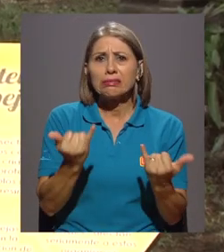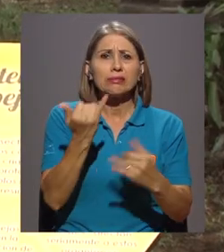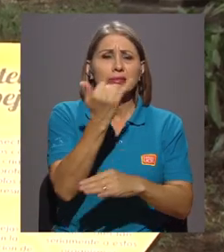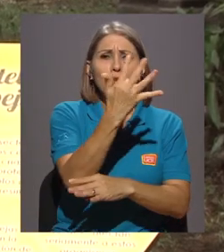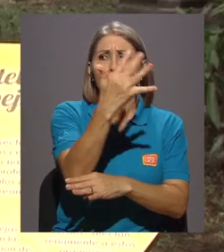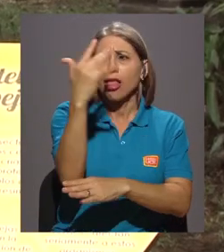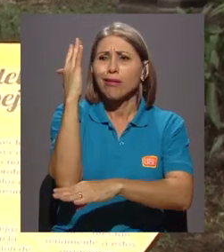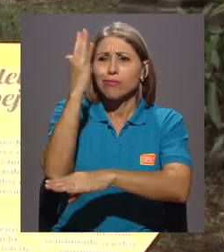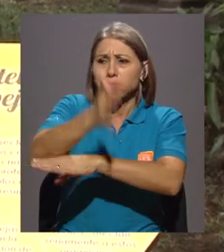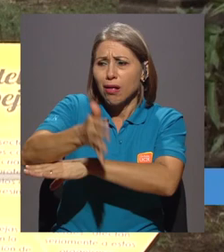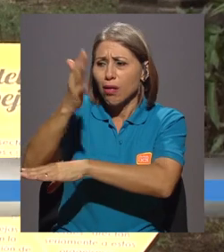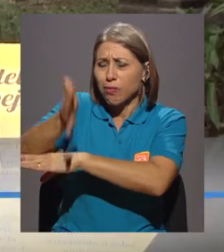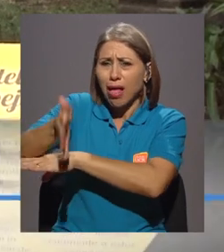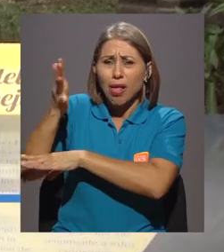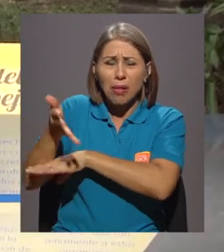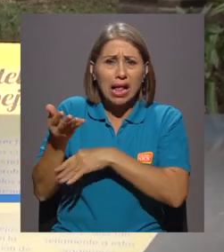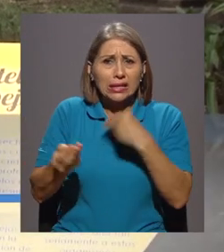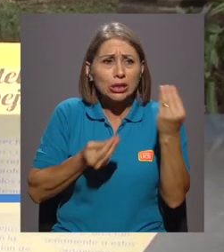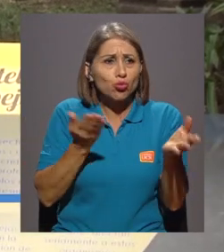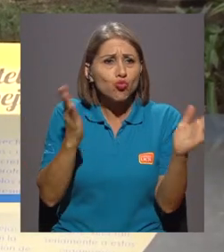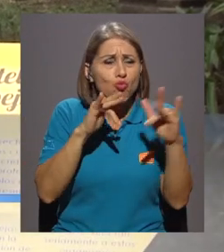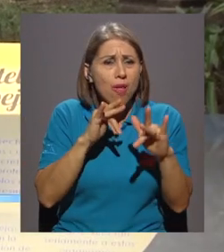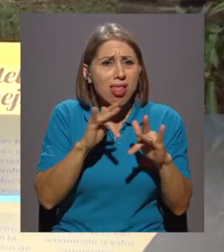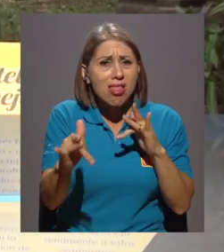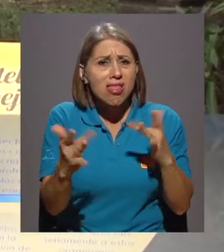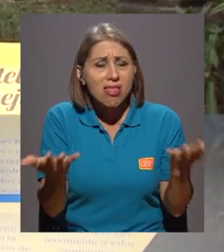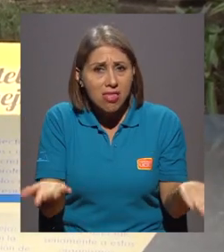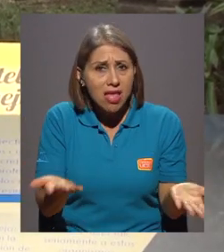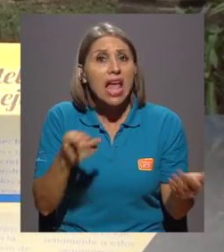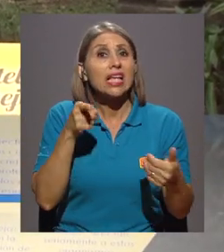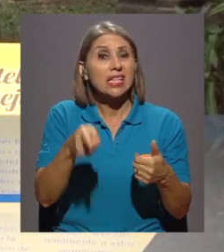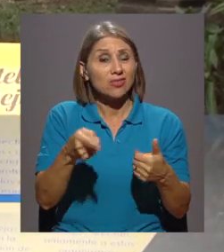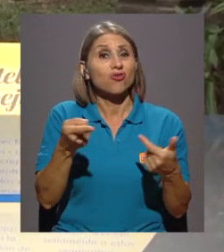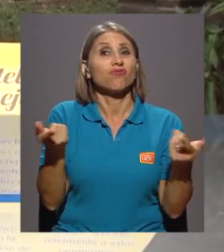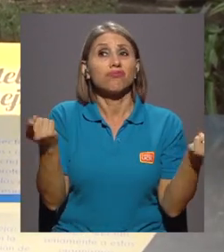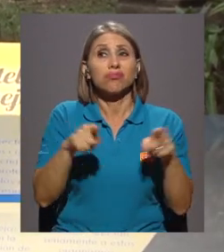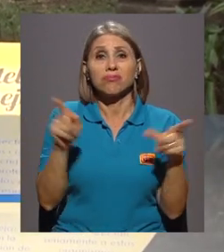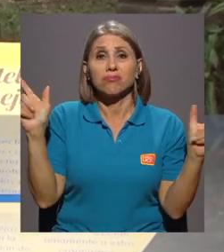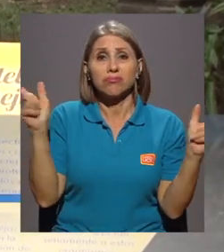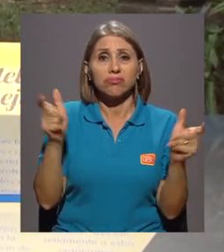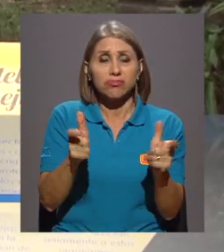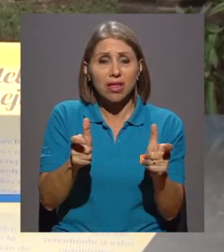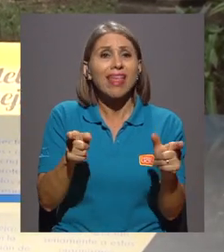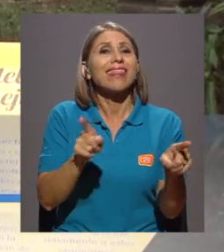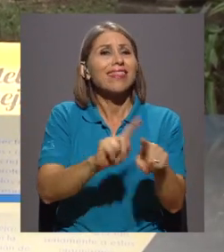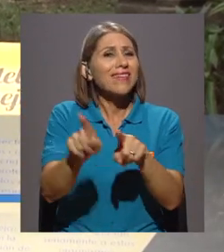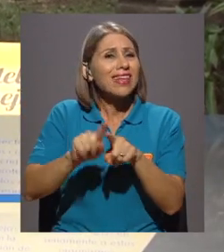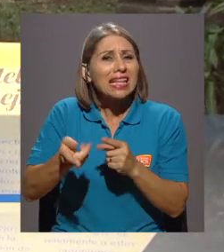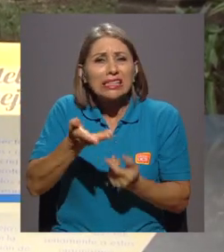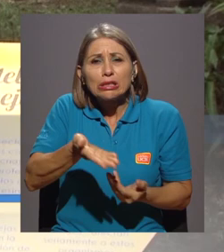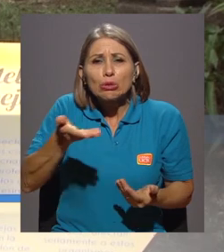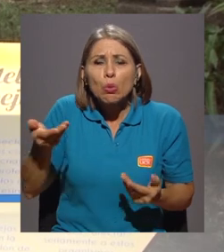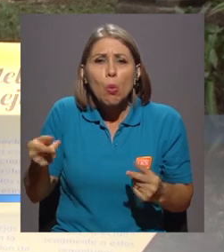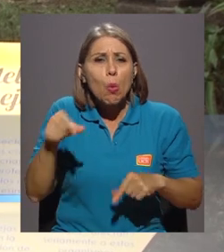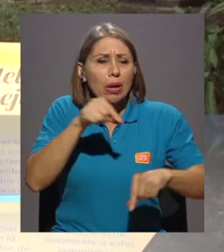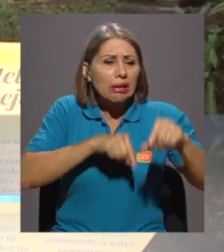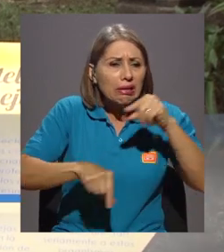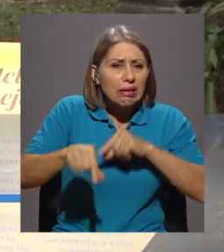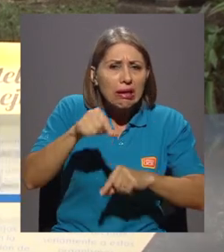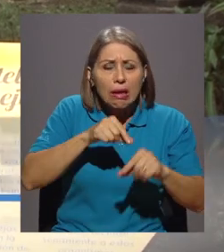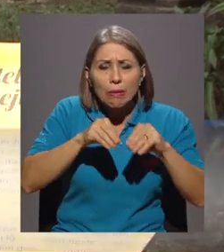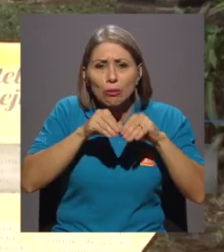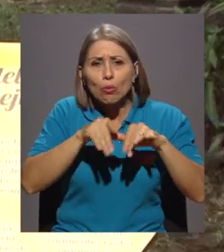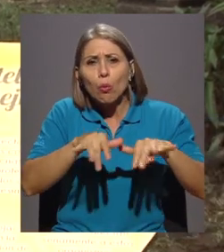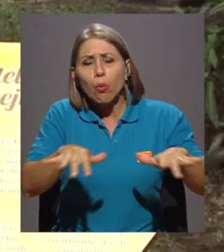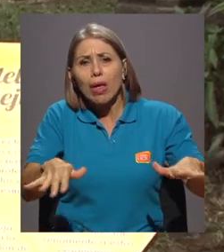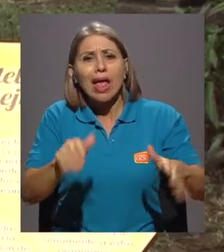Desforestación sería el factor número uno. Hay otros factores, ciertos tipos de plaguicidas,